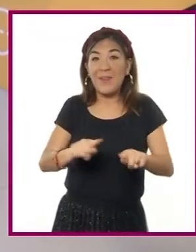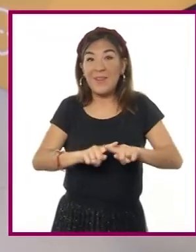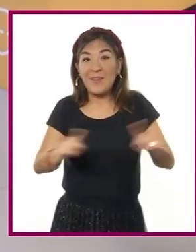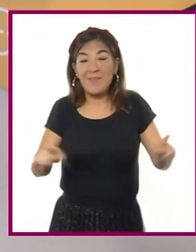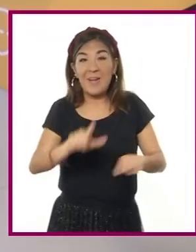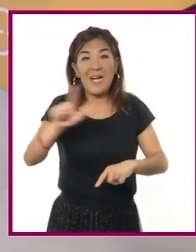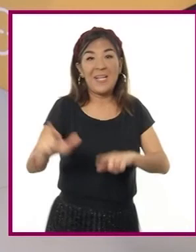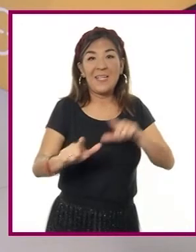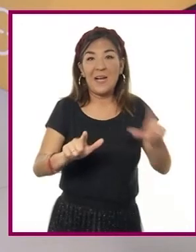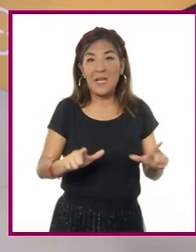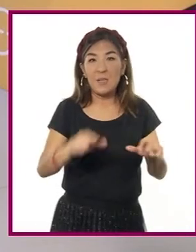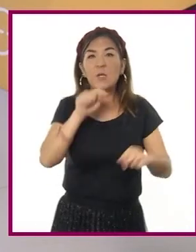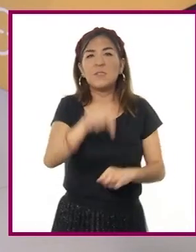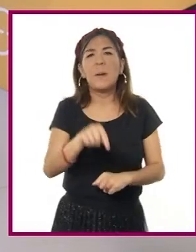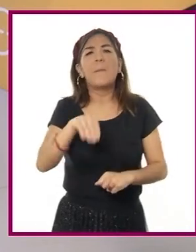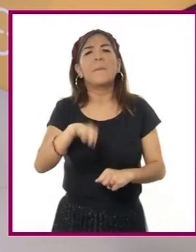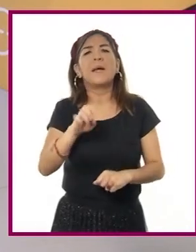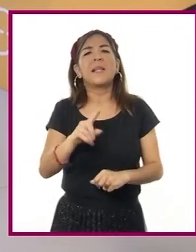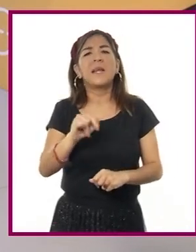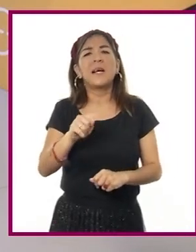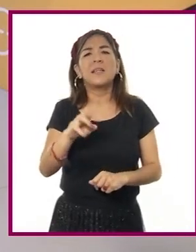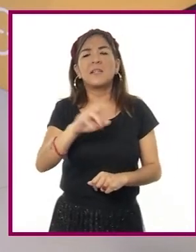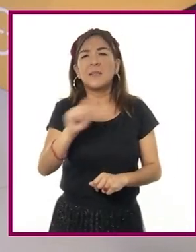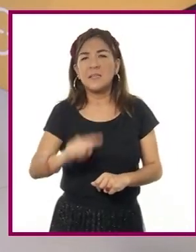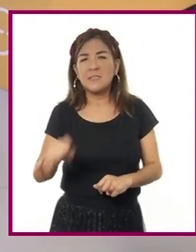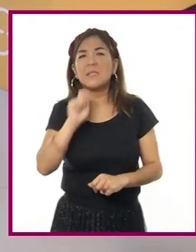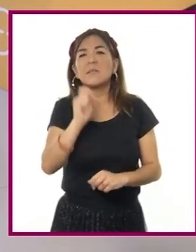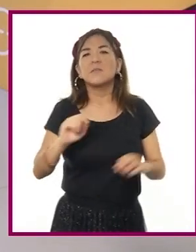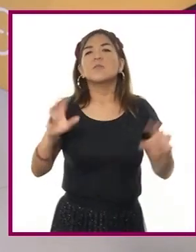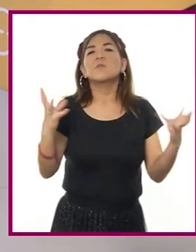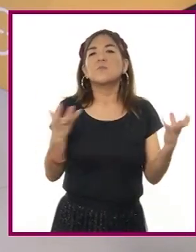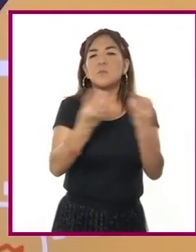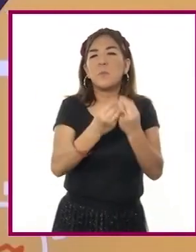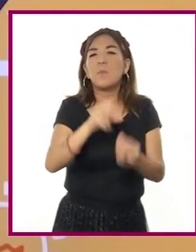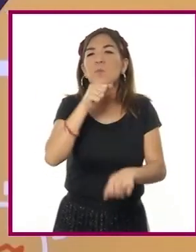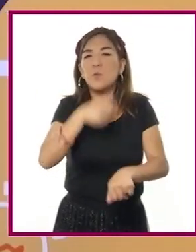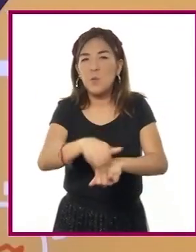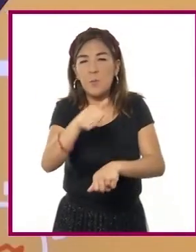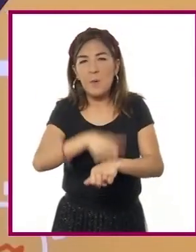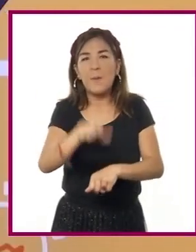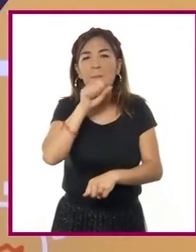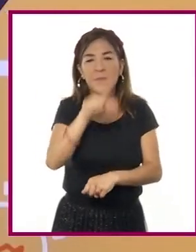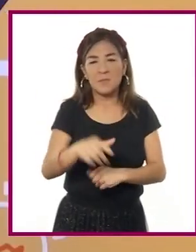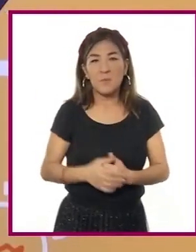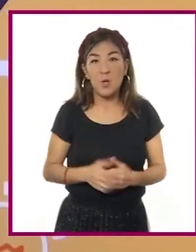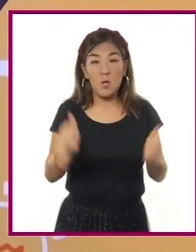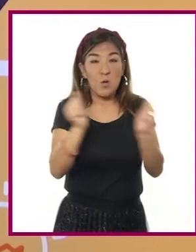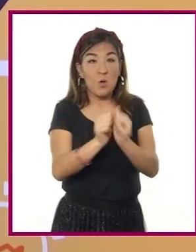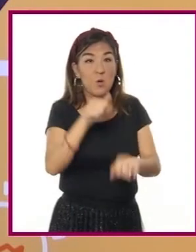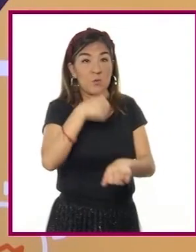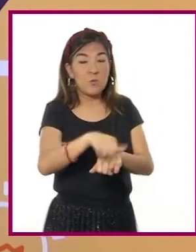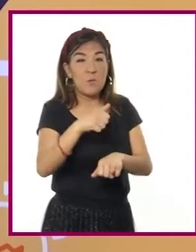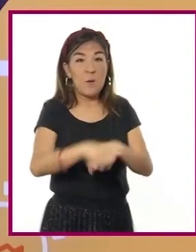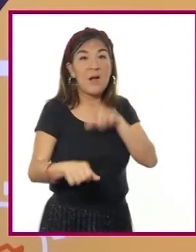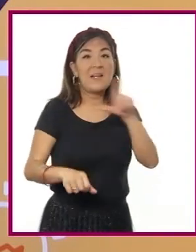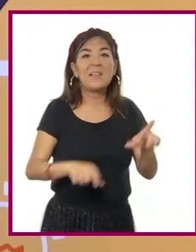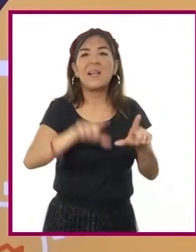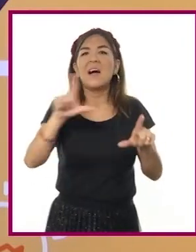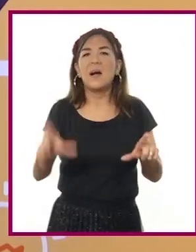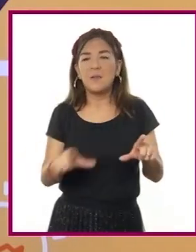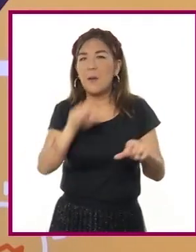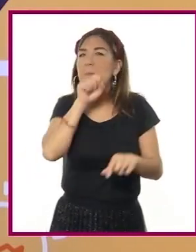lados, las mediatrices coinciden con el número de bisectrices y con el número de lados, que